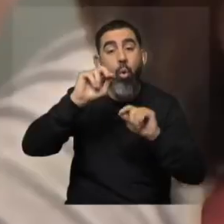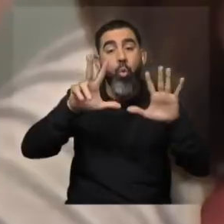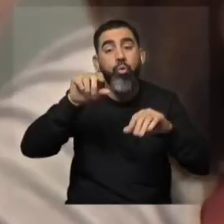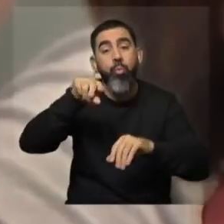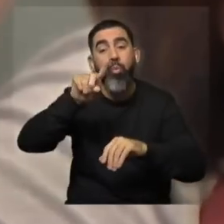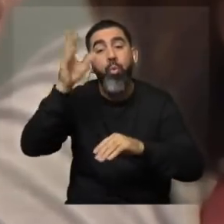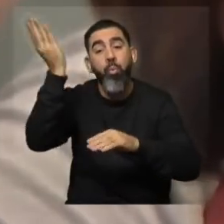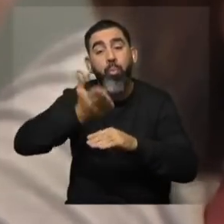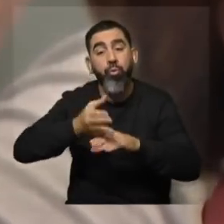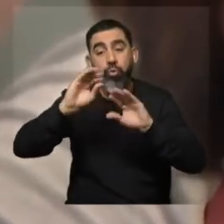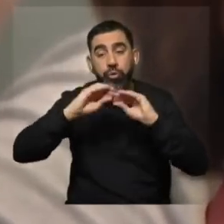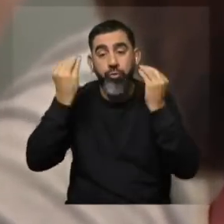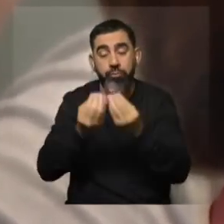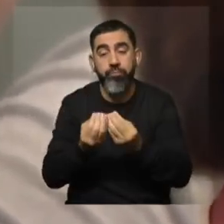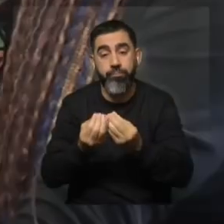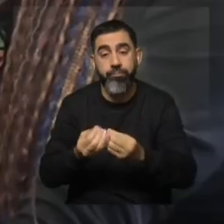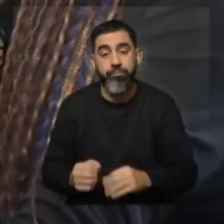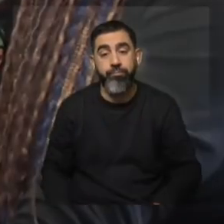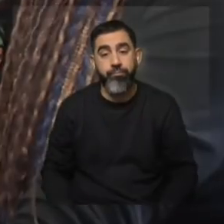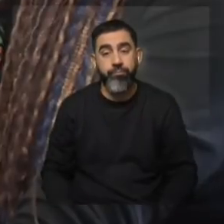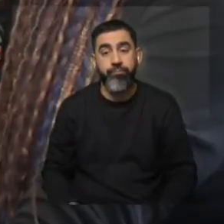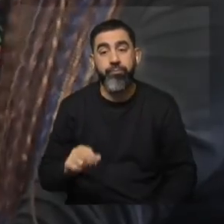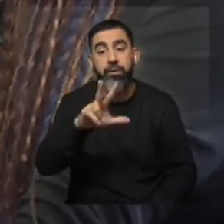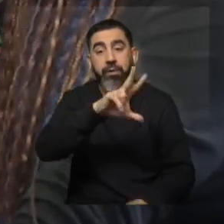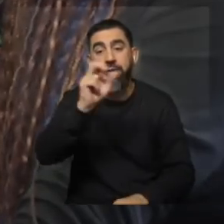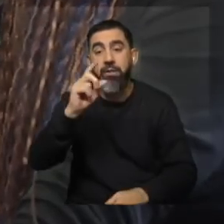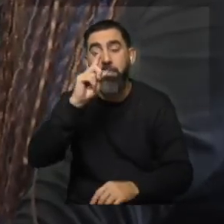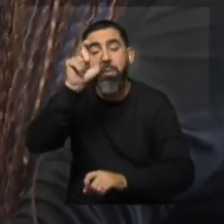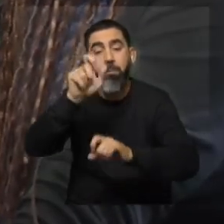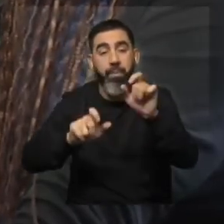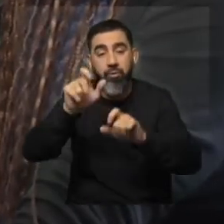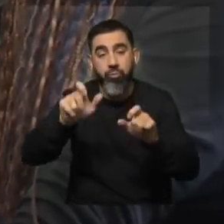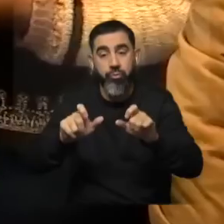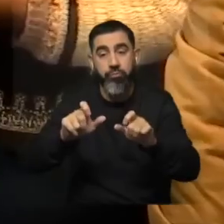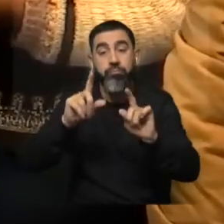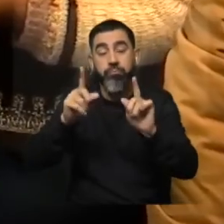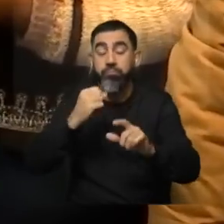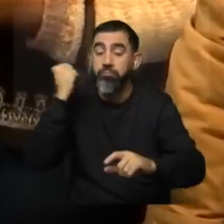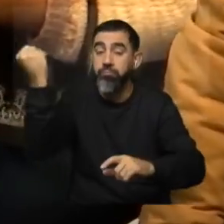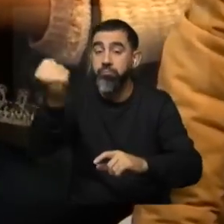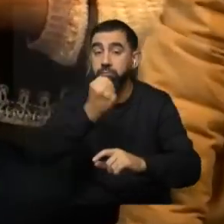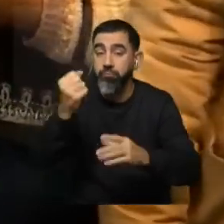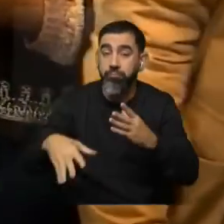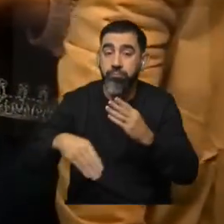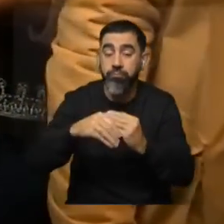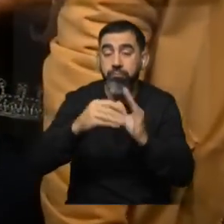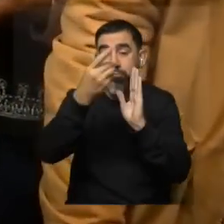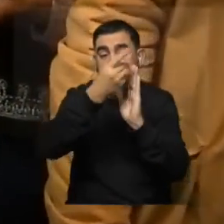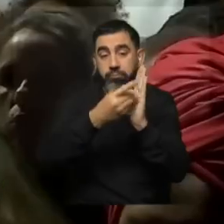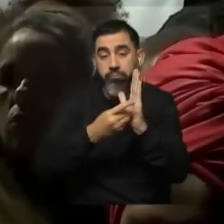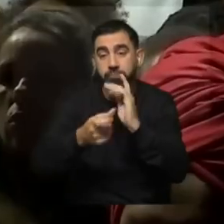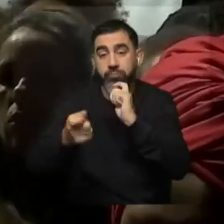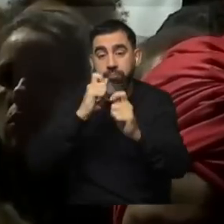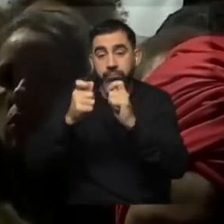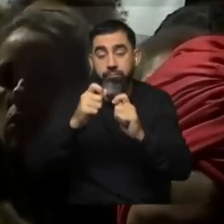8,1% del total es decir unas 300.000 personas Yo creo que es muy importante los datos que del